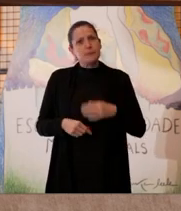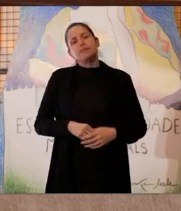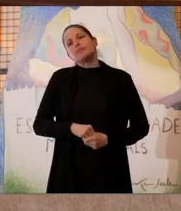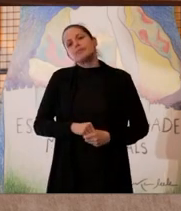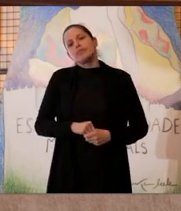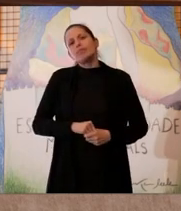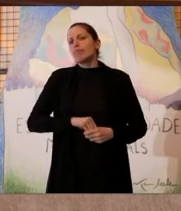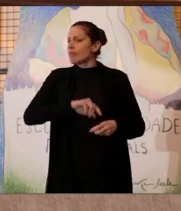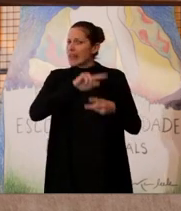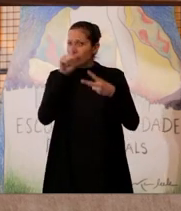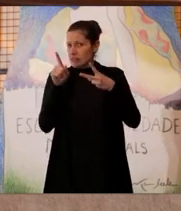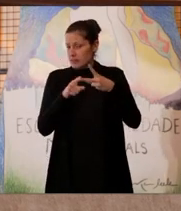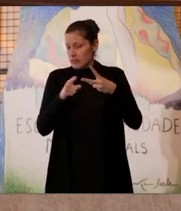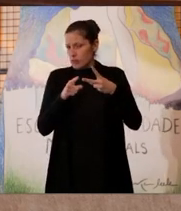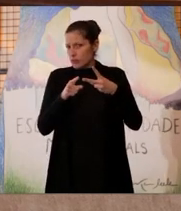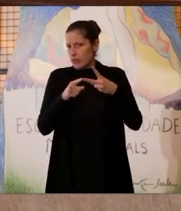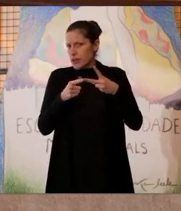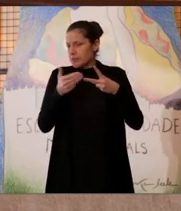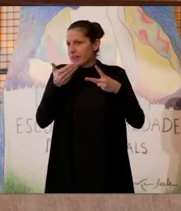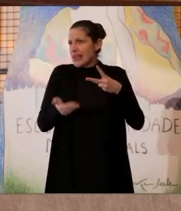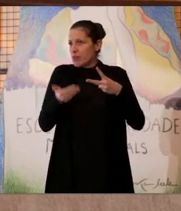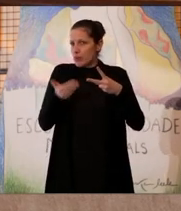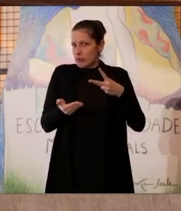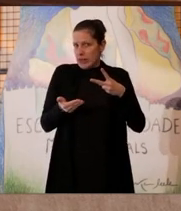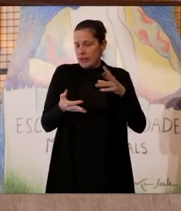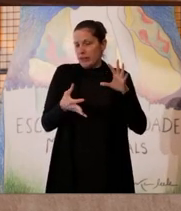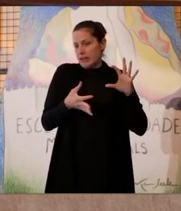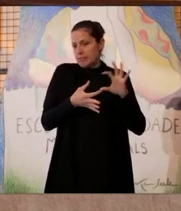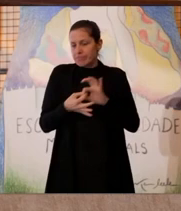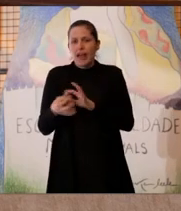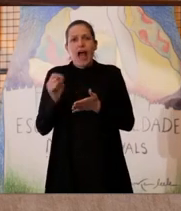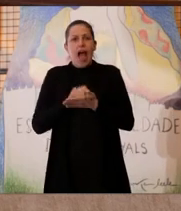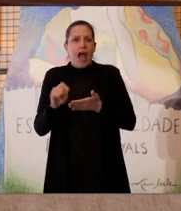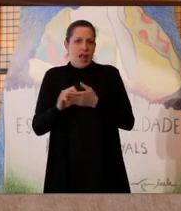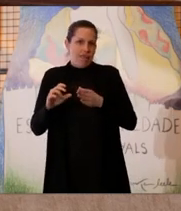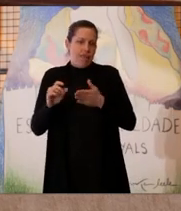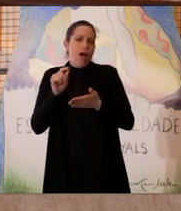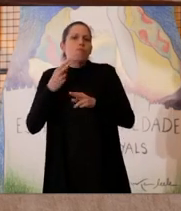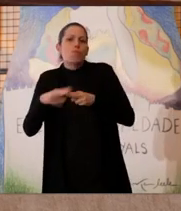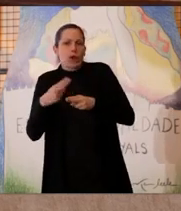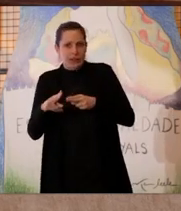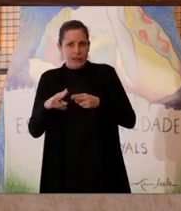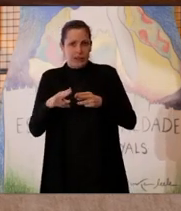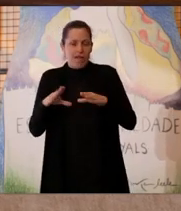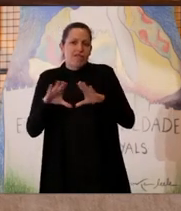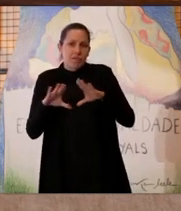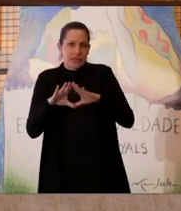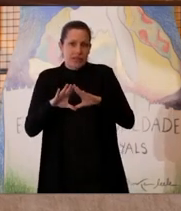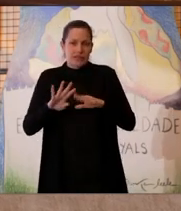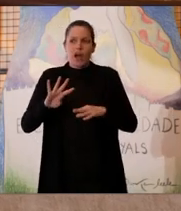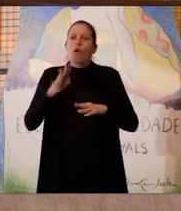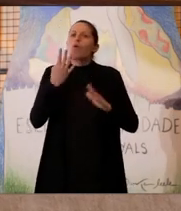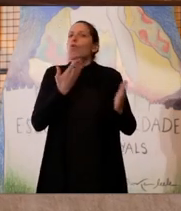inherente a la a la agenda política no a la agenda feminista de la cuarta ola es